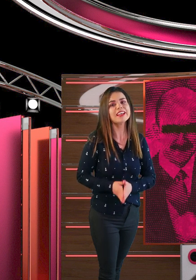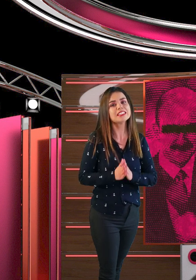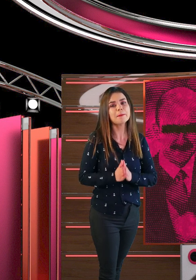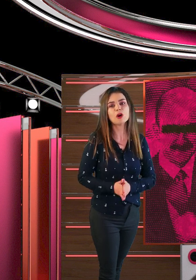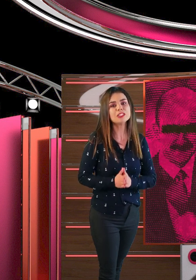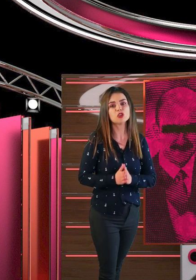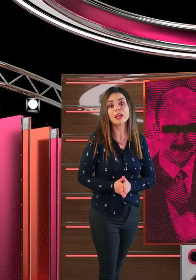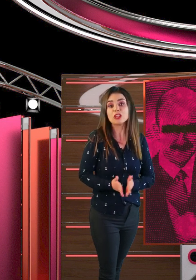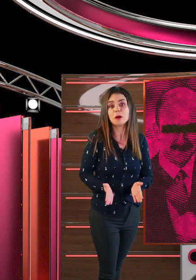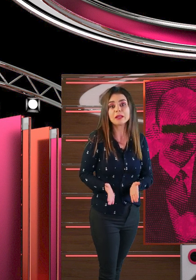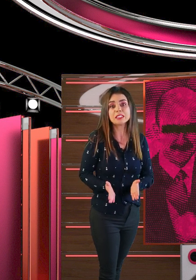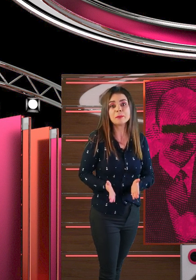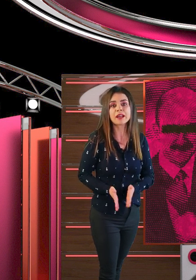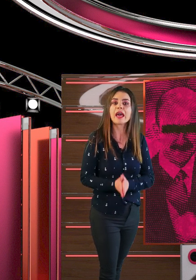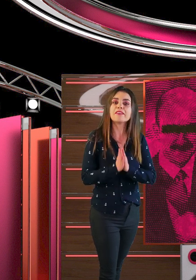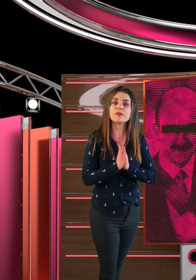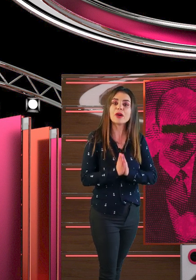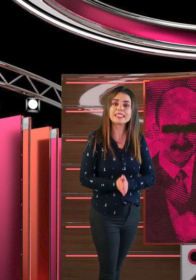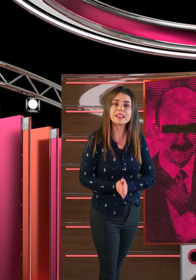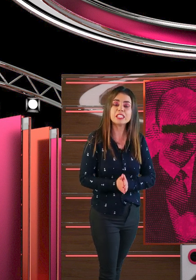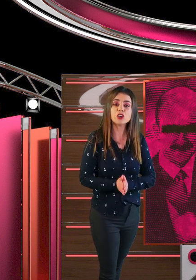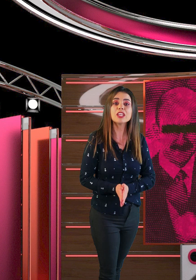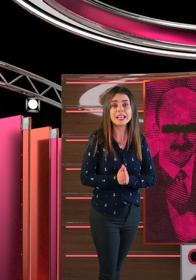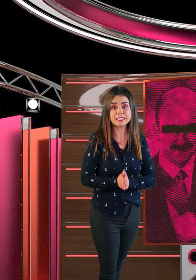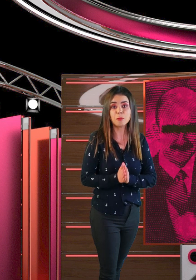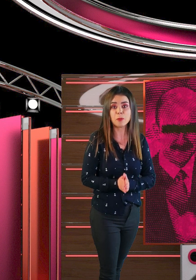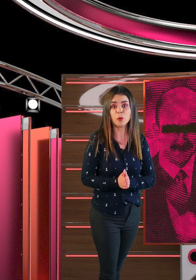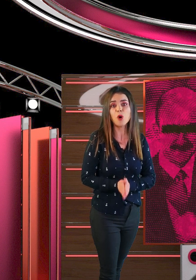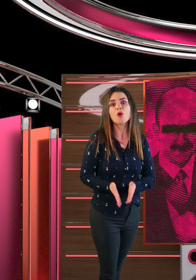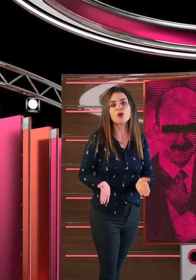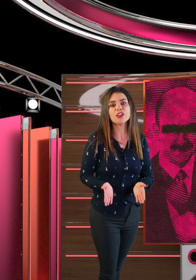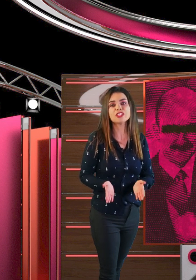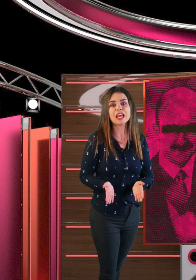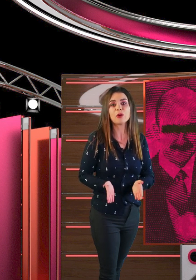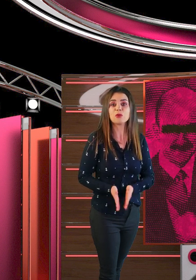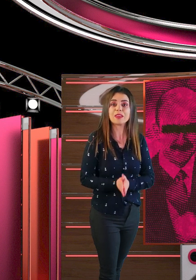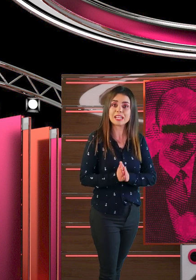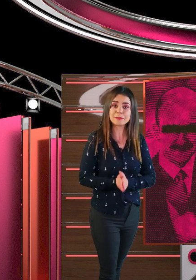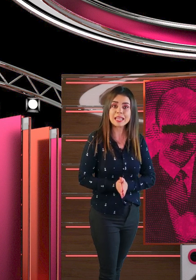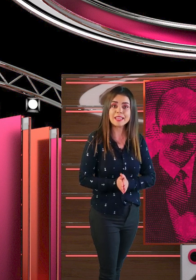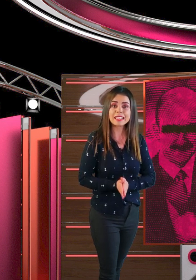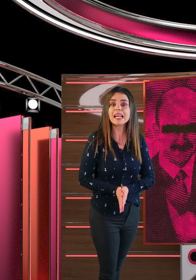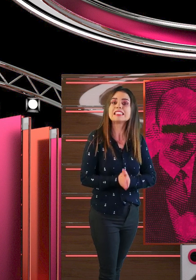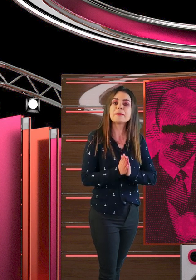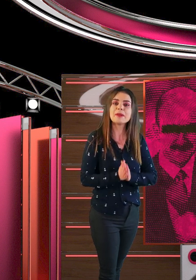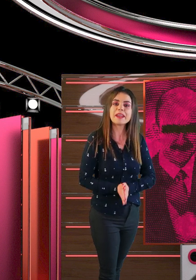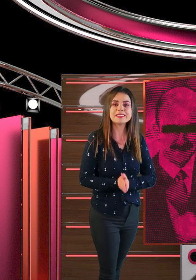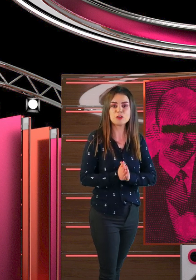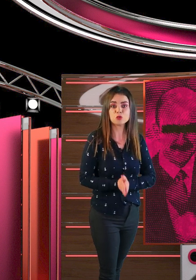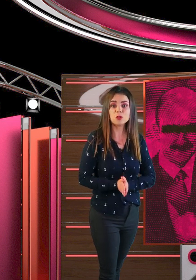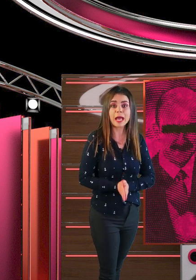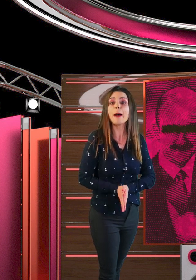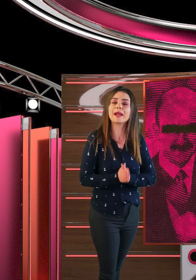expresidentes. Sin embargo, mencionó que él no va a participar, debido a que esta decisión es del pueblo. Por ello, señaló que durante las mañaneras se va a hablar